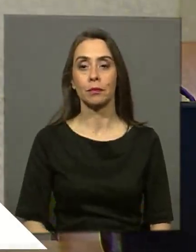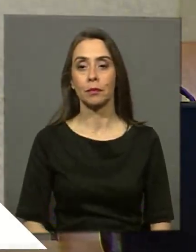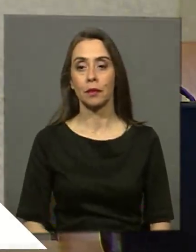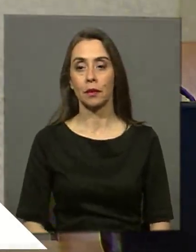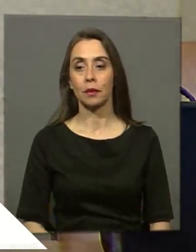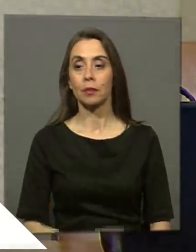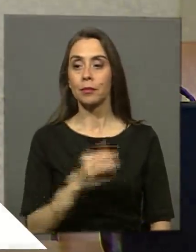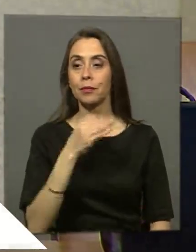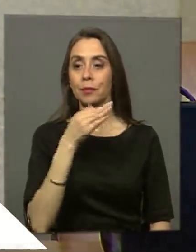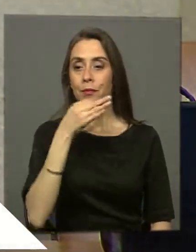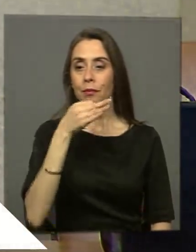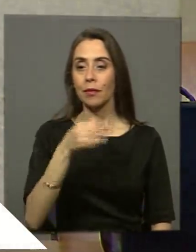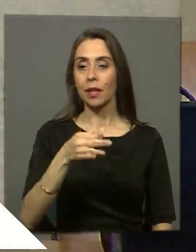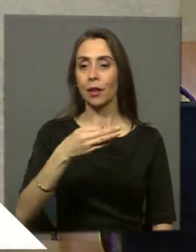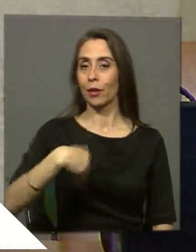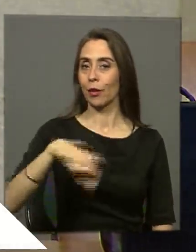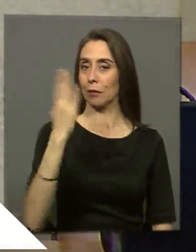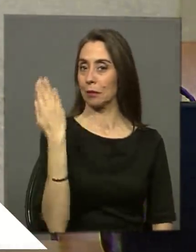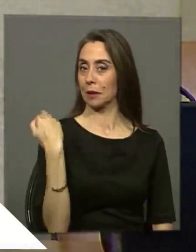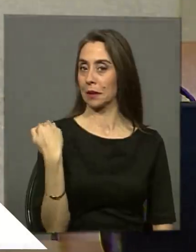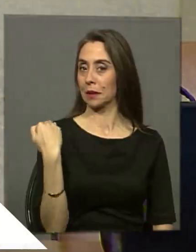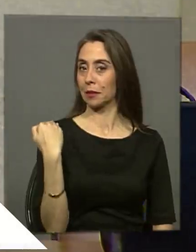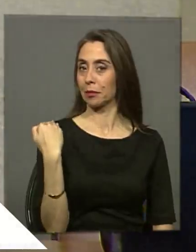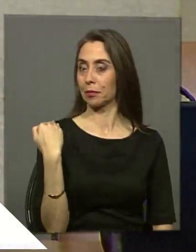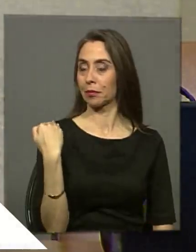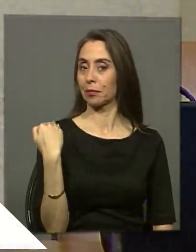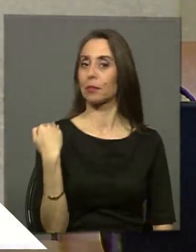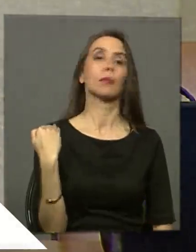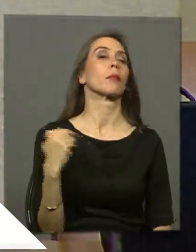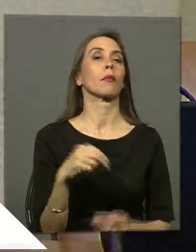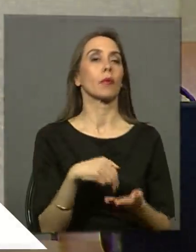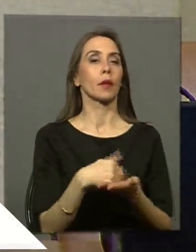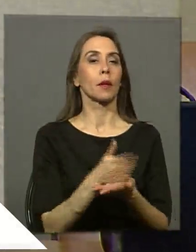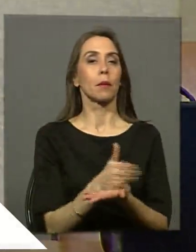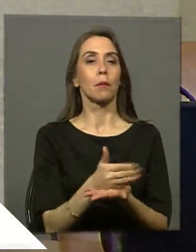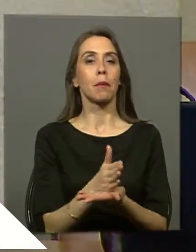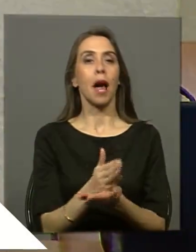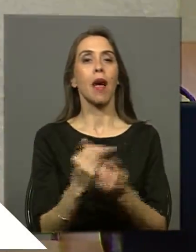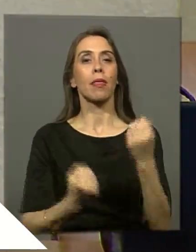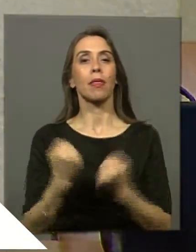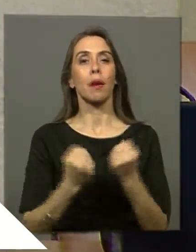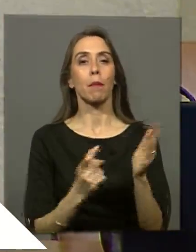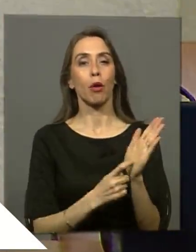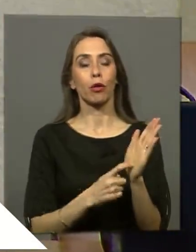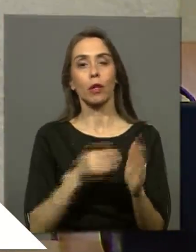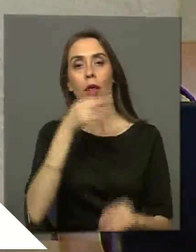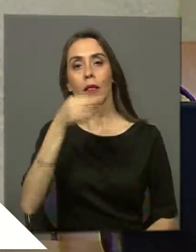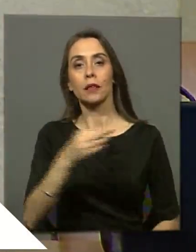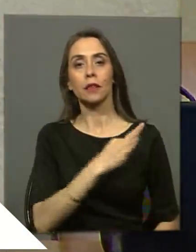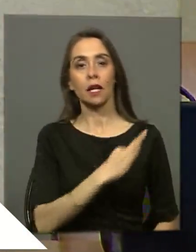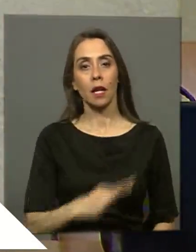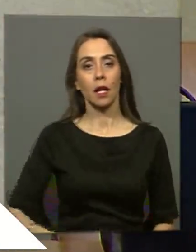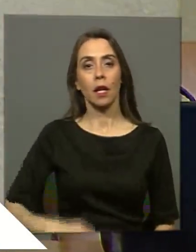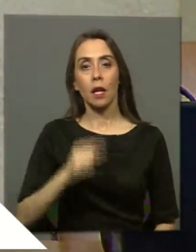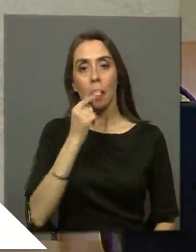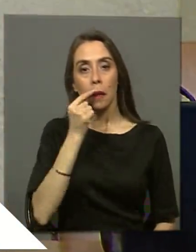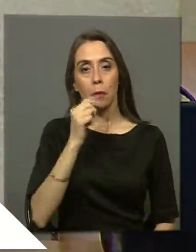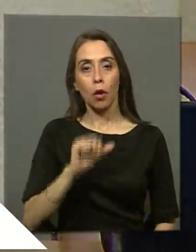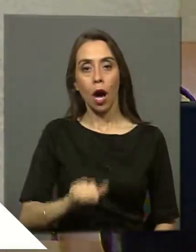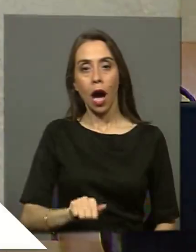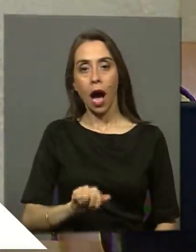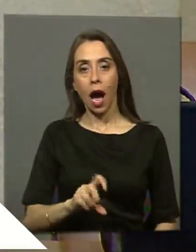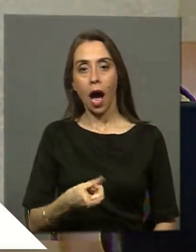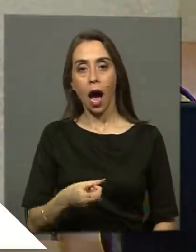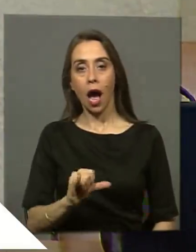lo dijimos un poco en la vez anterior pero lo que tiene que ver con la agenda de productividad y un poco lo que plantea el diputado Aguiló yo creo que todos